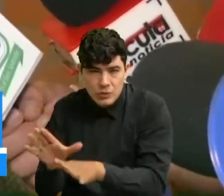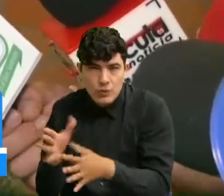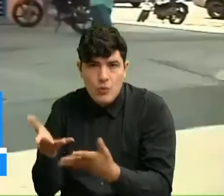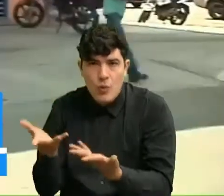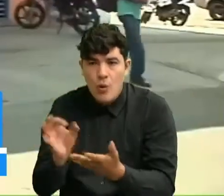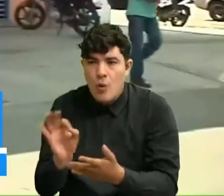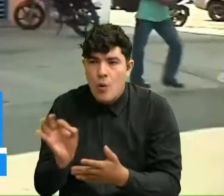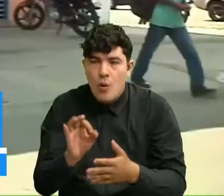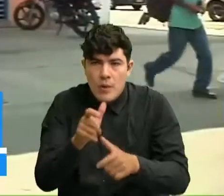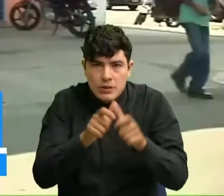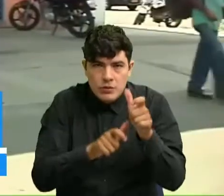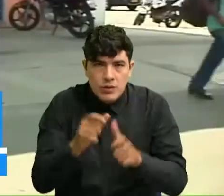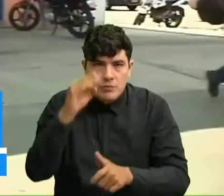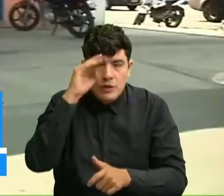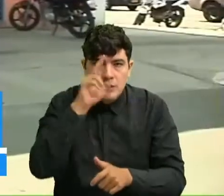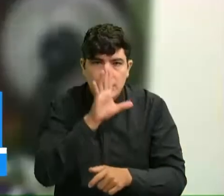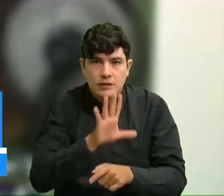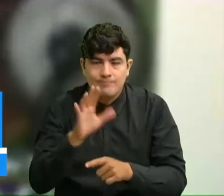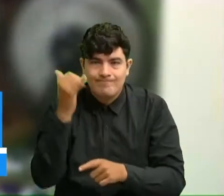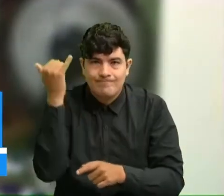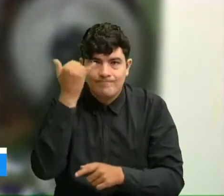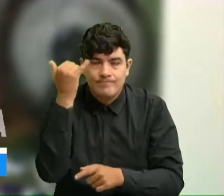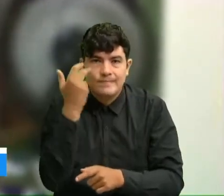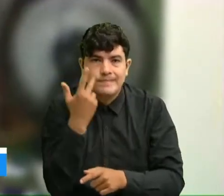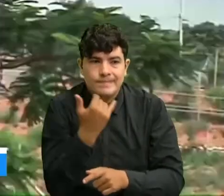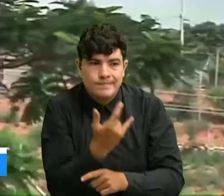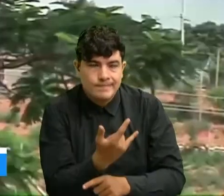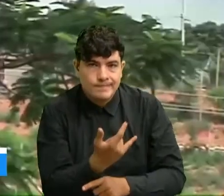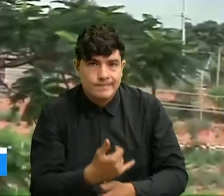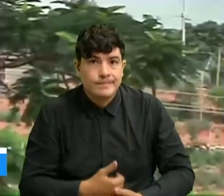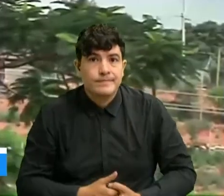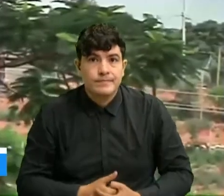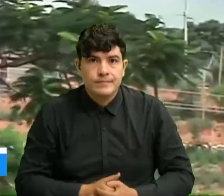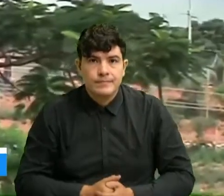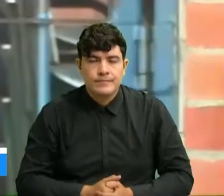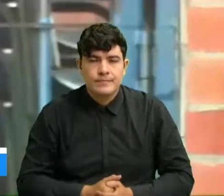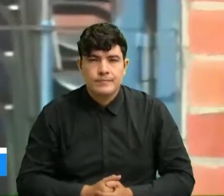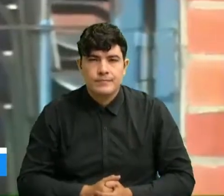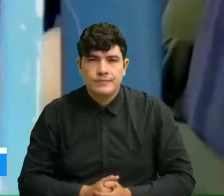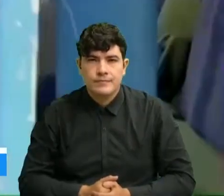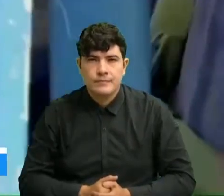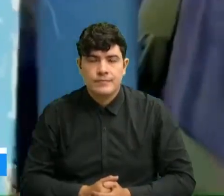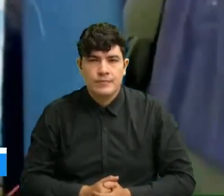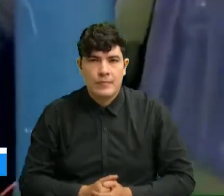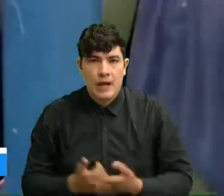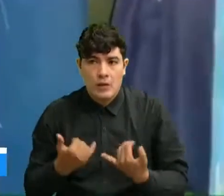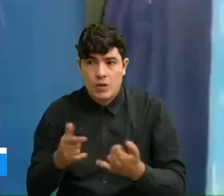de la guardia. Entre tanto, el INPEC indica que se mantienen las normas de higiene para el manejo de los alimentos y otros cuidados.